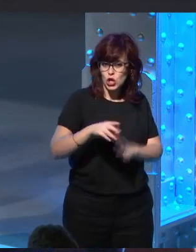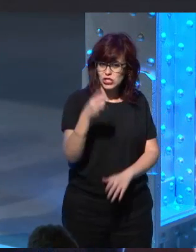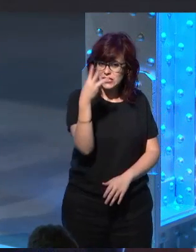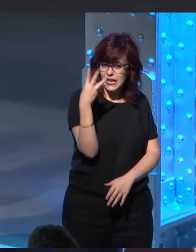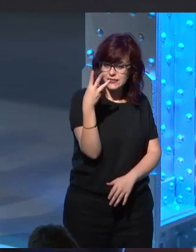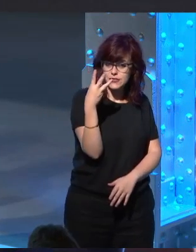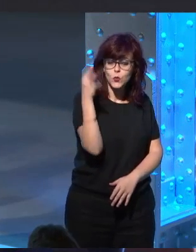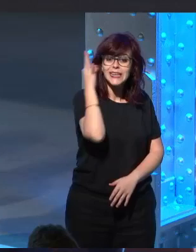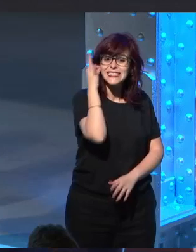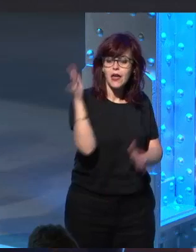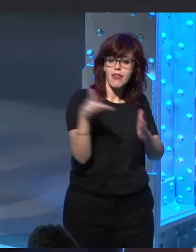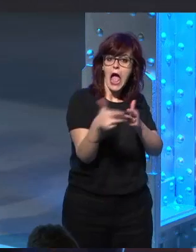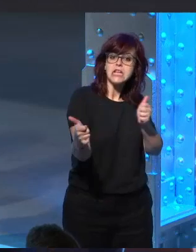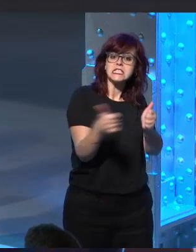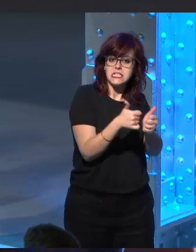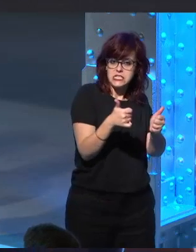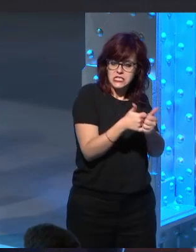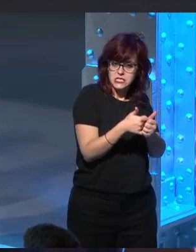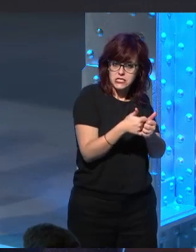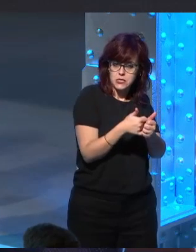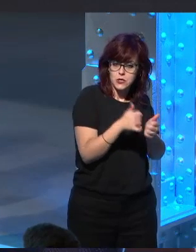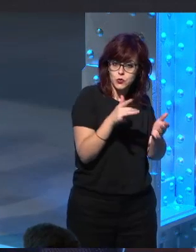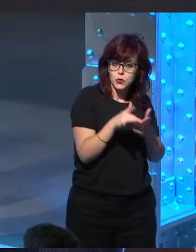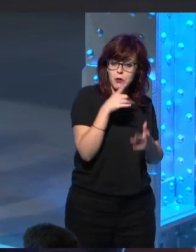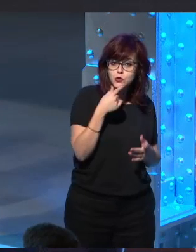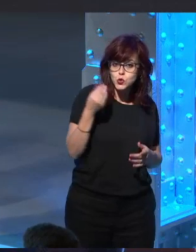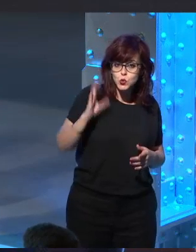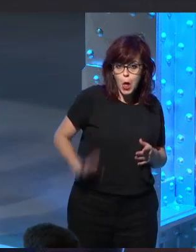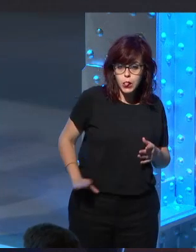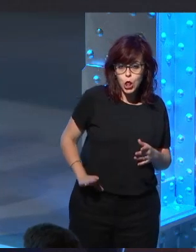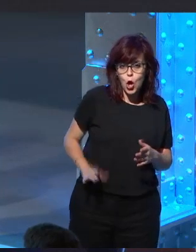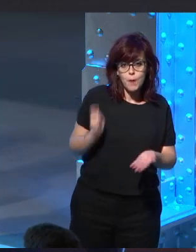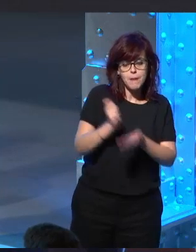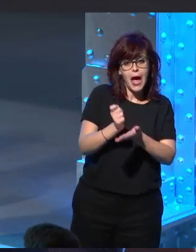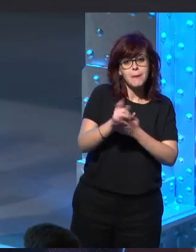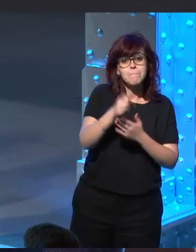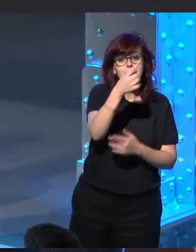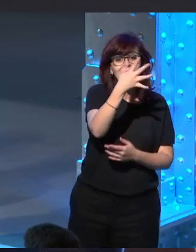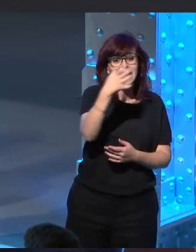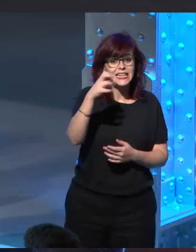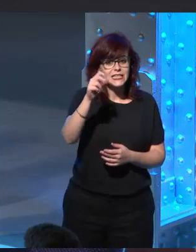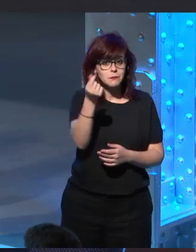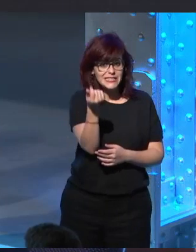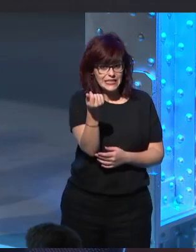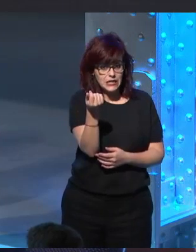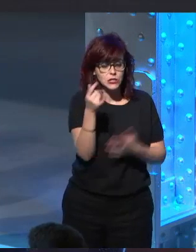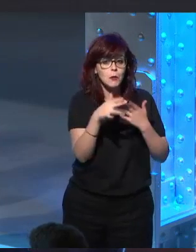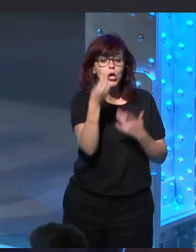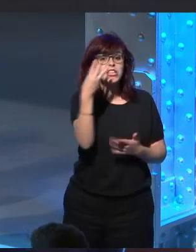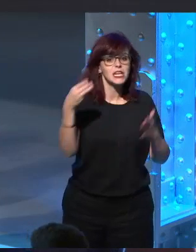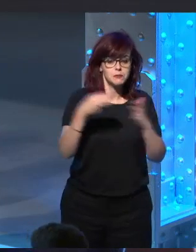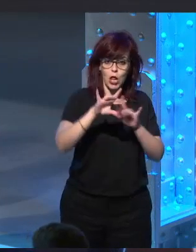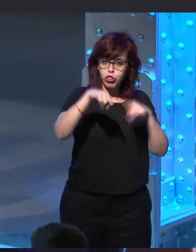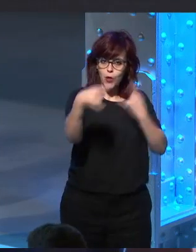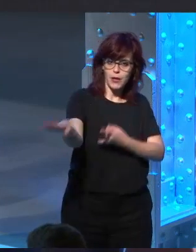una chica de servicio, a la que le subimos el sueldo para que viniera y de 1.500 pesetas le pasamos a 3.000. No